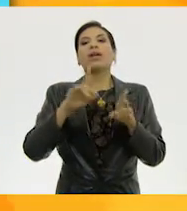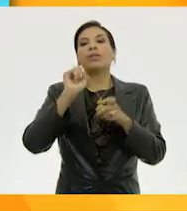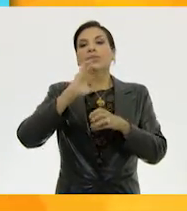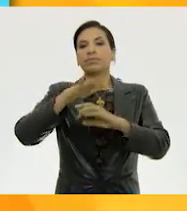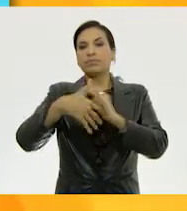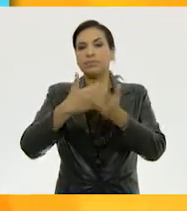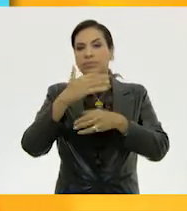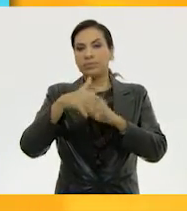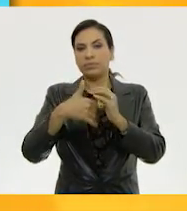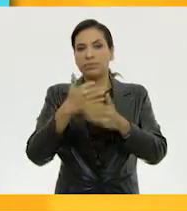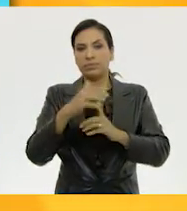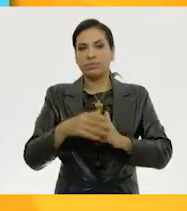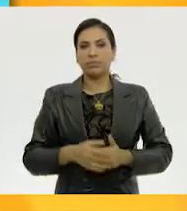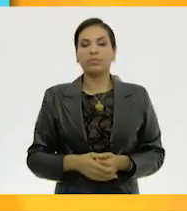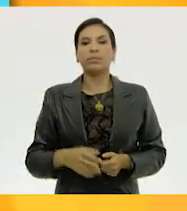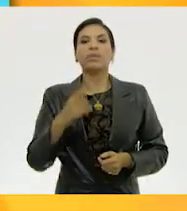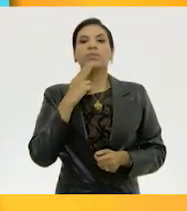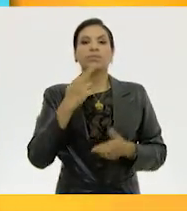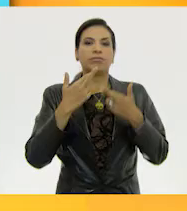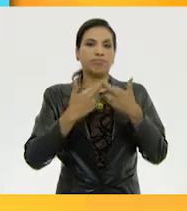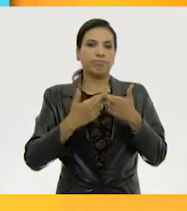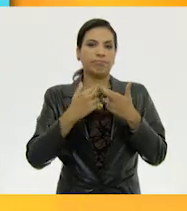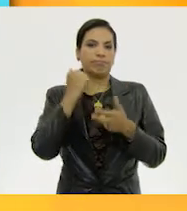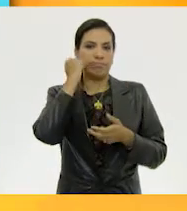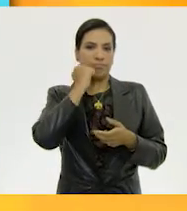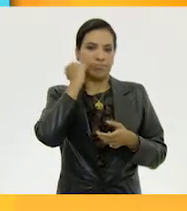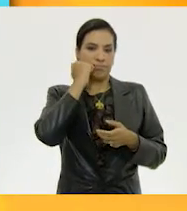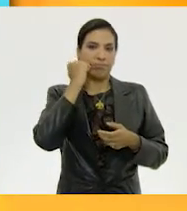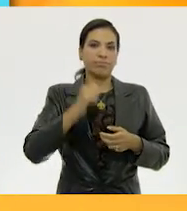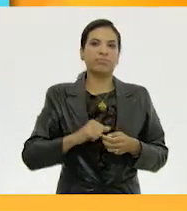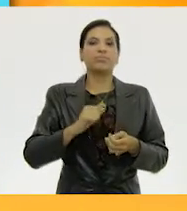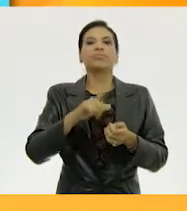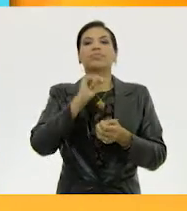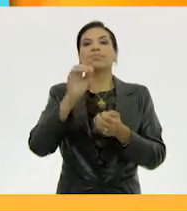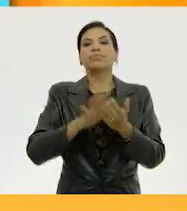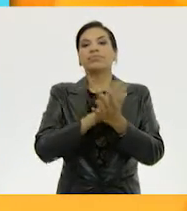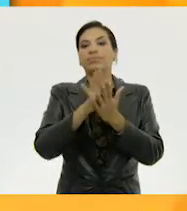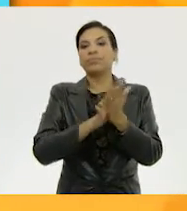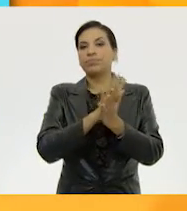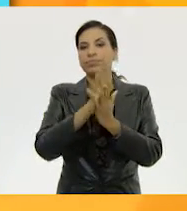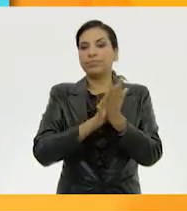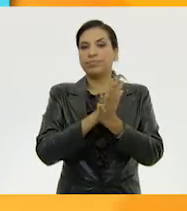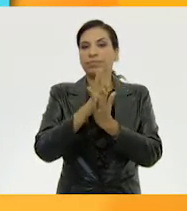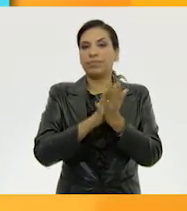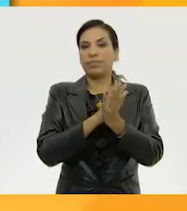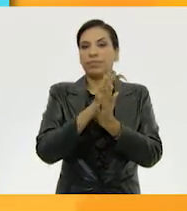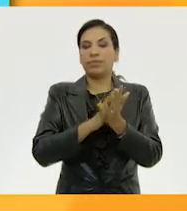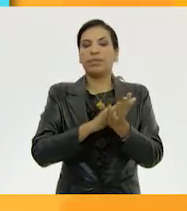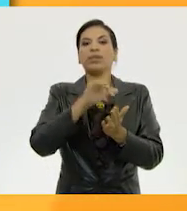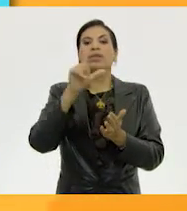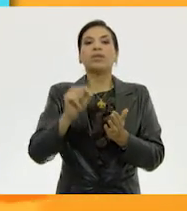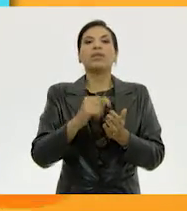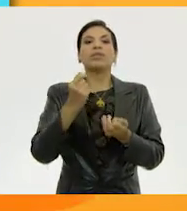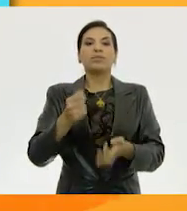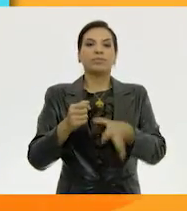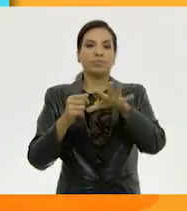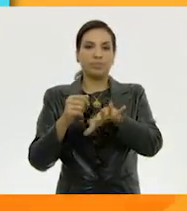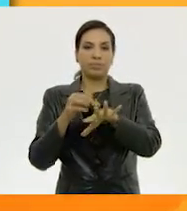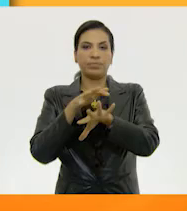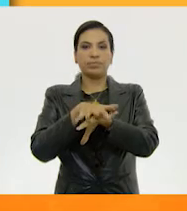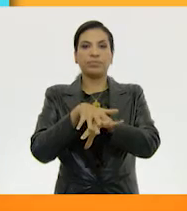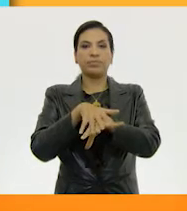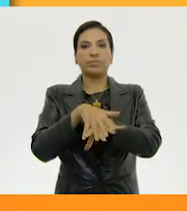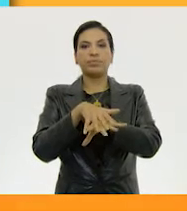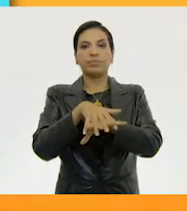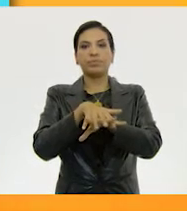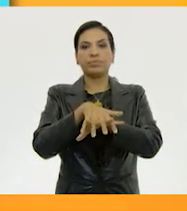manos. Usa suficiente jabón. Frota tus palmas una con la otra. Ahora, frota la palma de una de tus